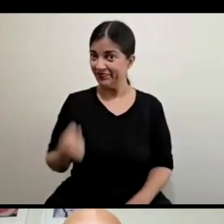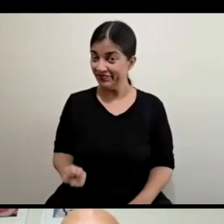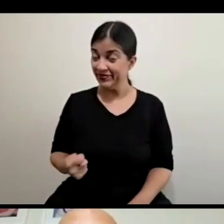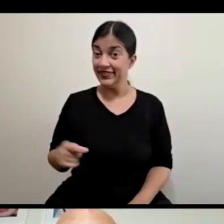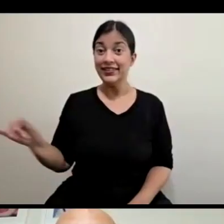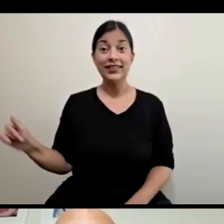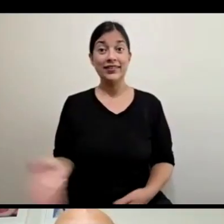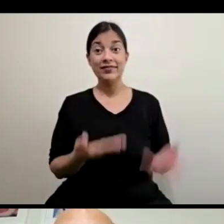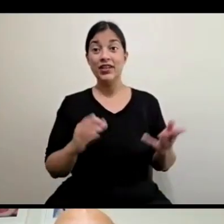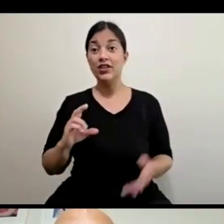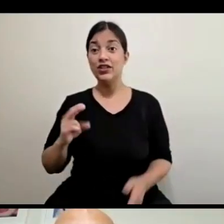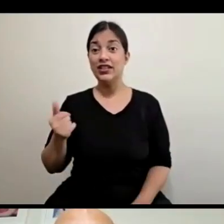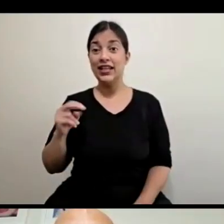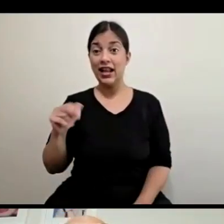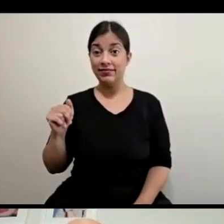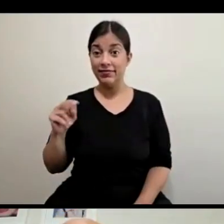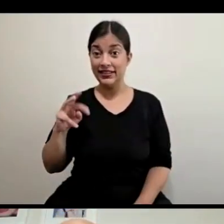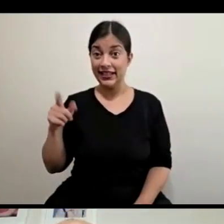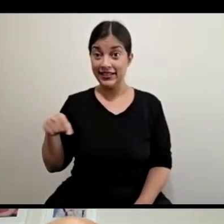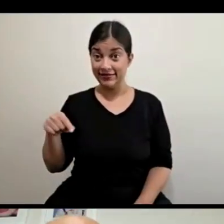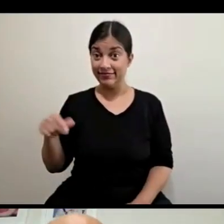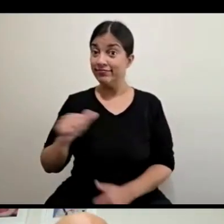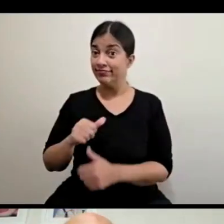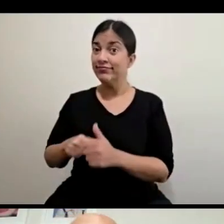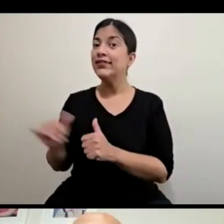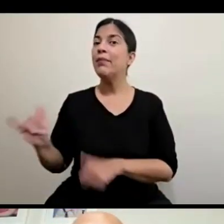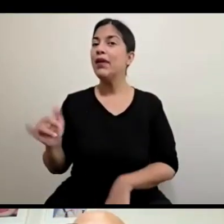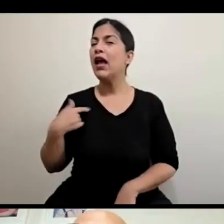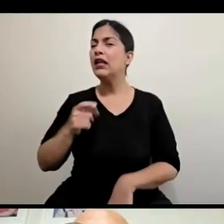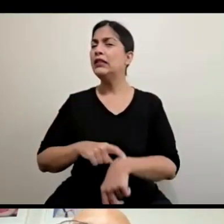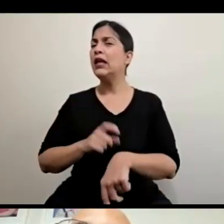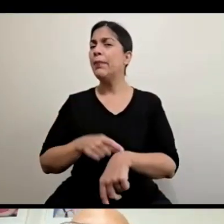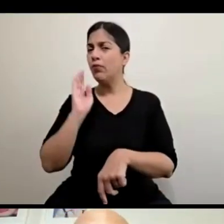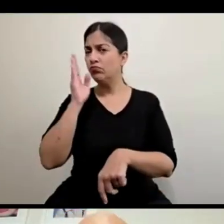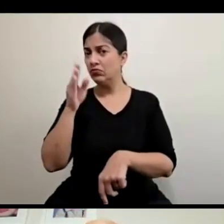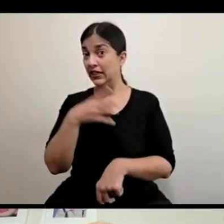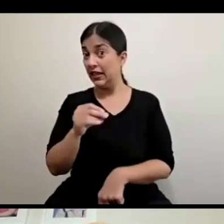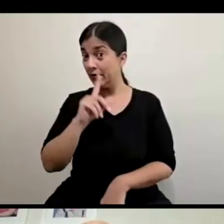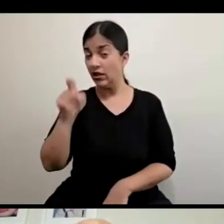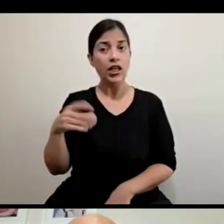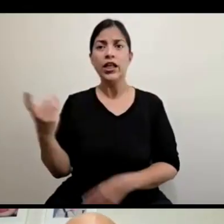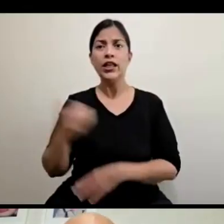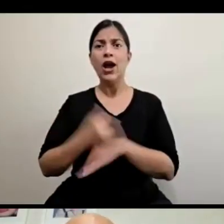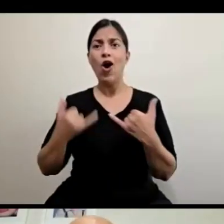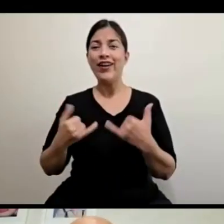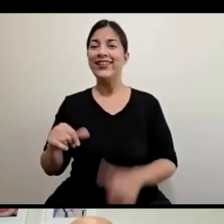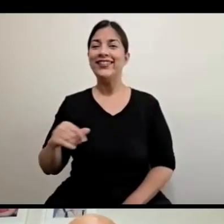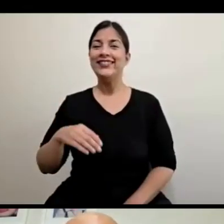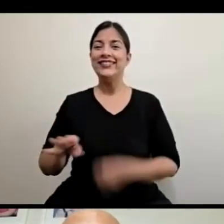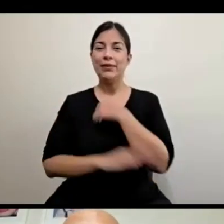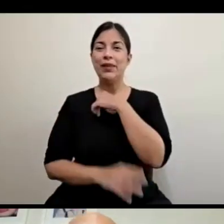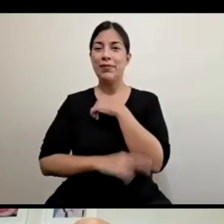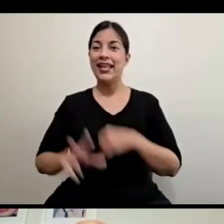mira, Chena Martínez está el bastidor, que es el que nos está, mira, llevando el tiempo y diciéndonos las preguntas. ¿Qué día es hoy? Septiembre